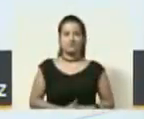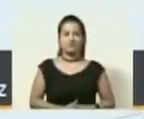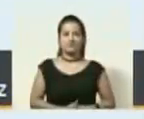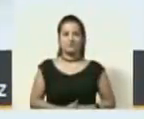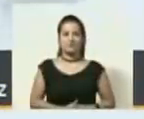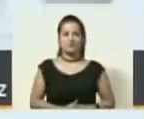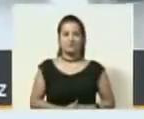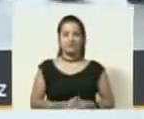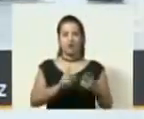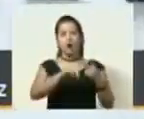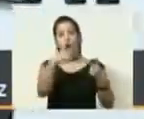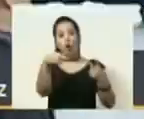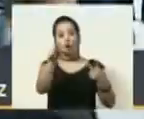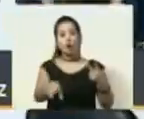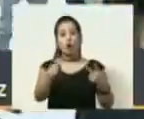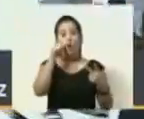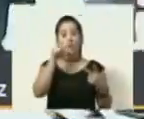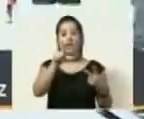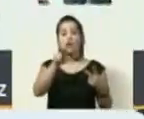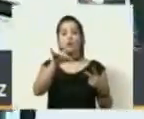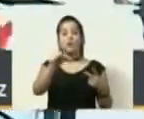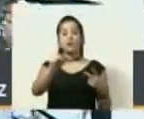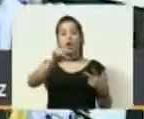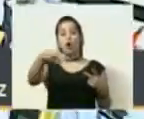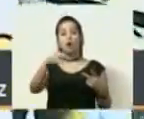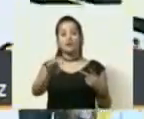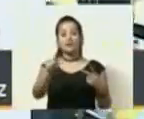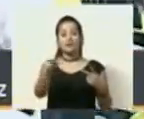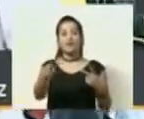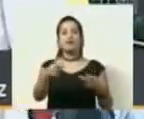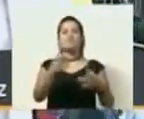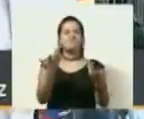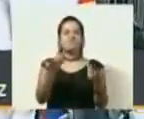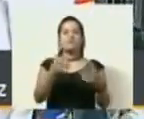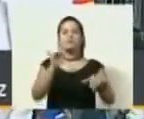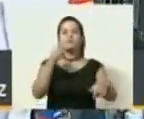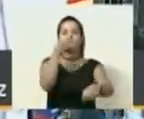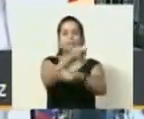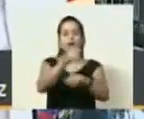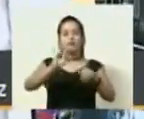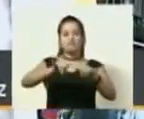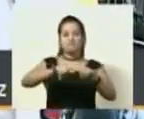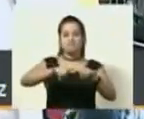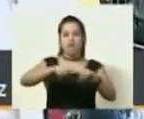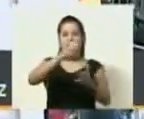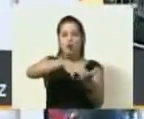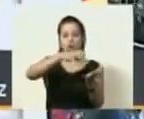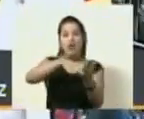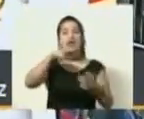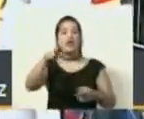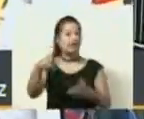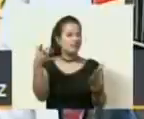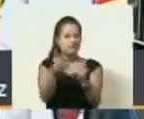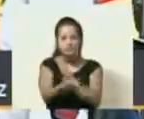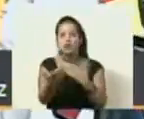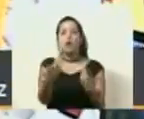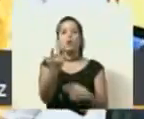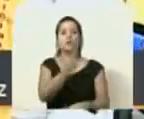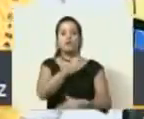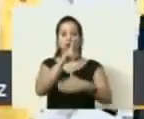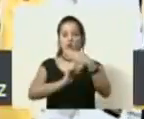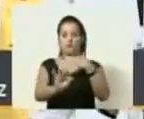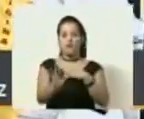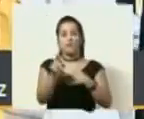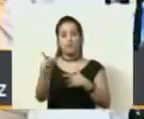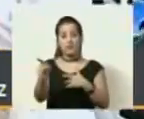Ciudadano Luis José Hernández, graduado de ingeniero agrónomo en la UNEFA, graduando de técnico superior universitario en administración de